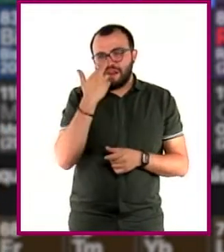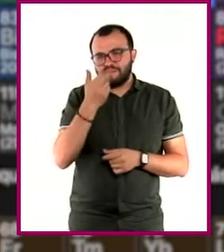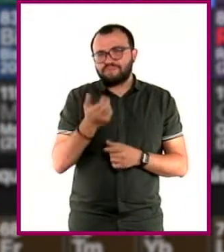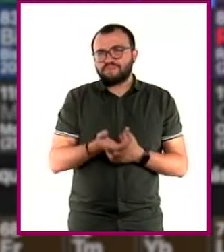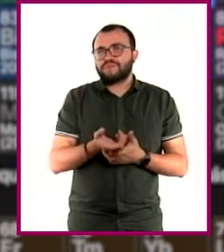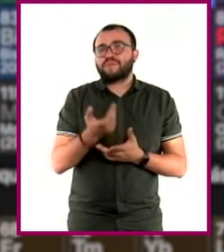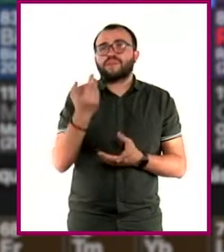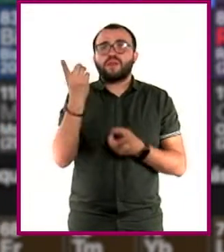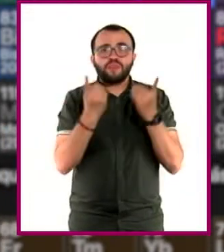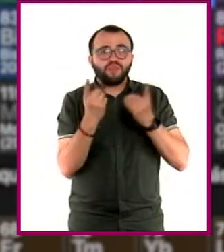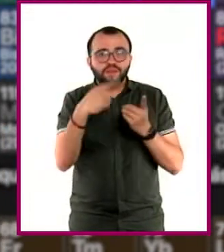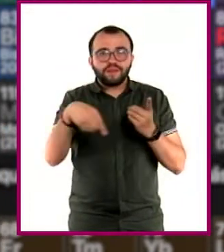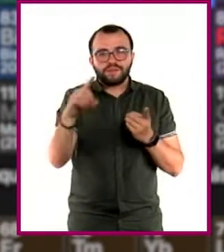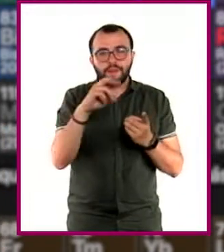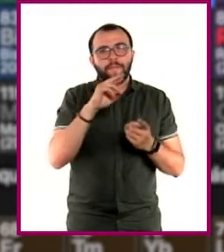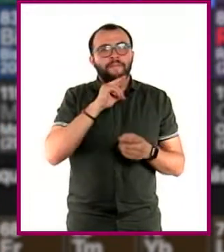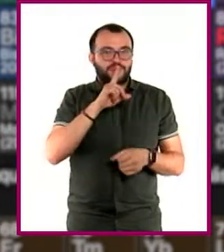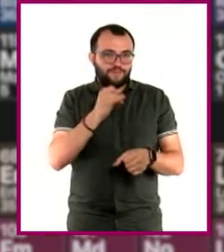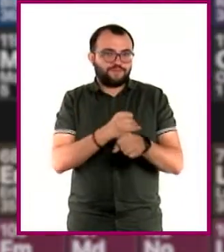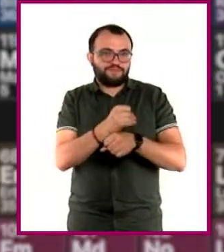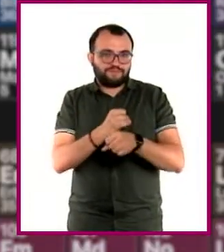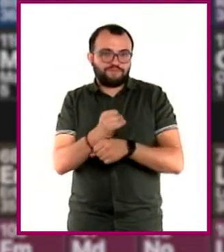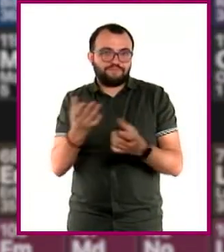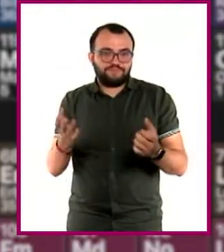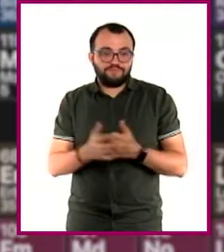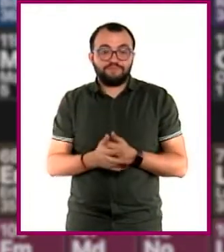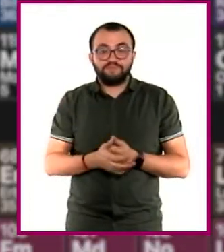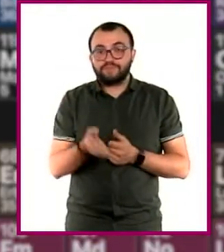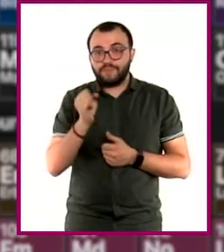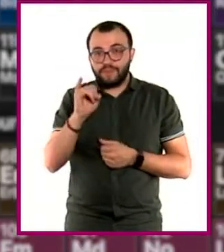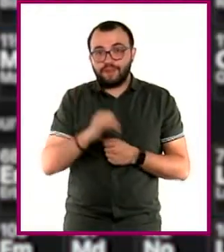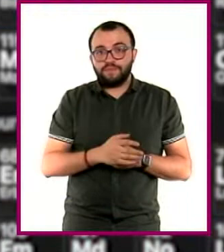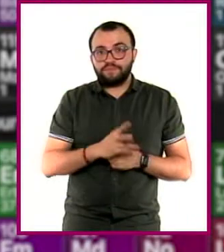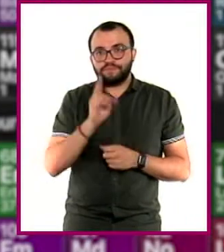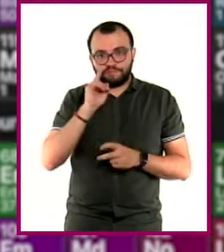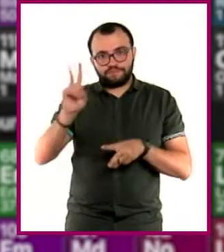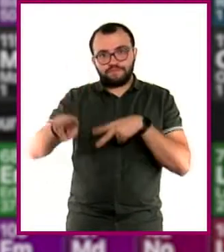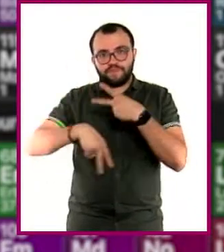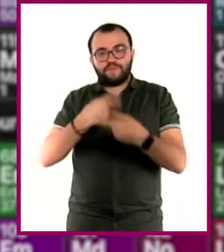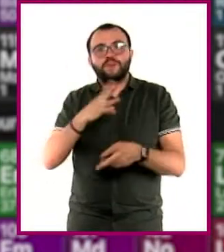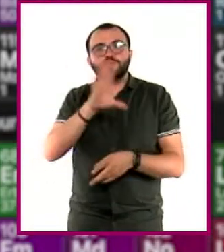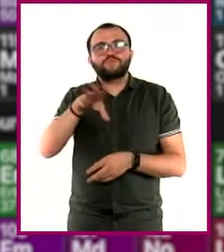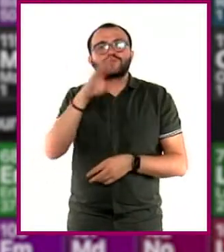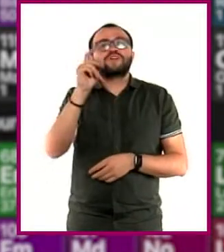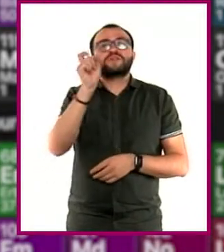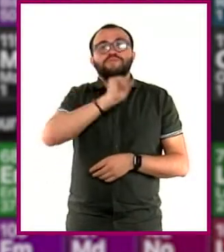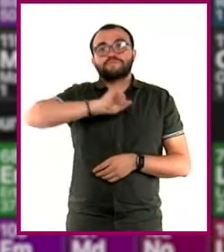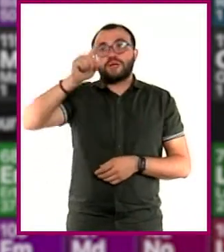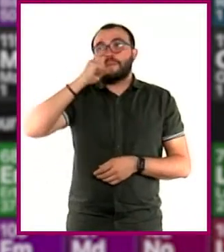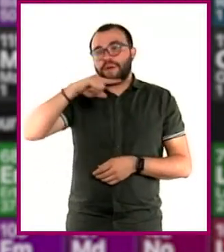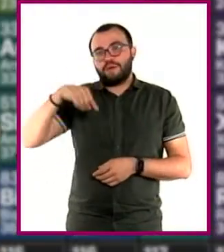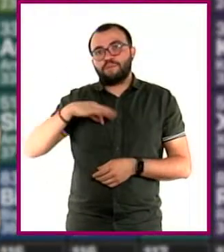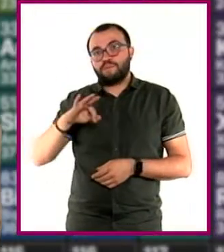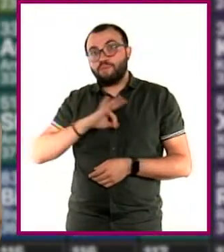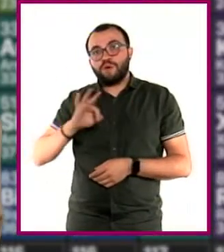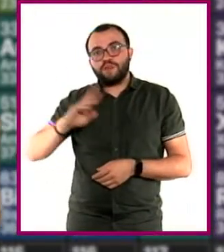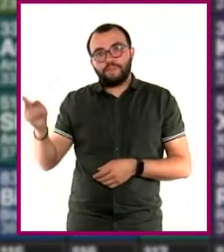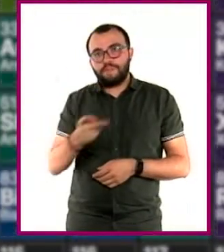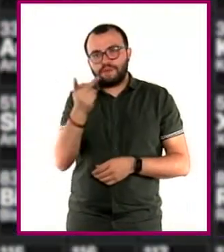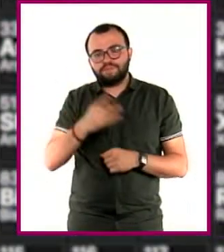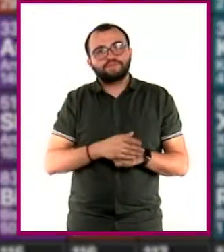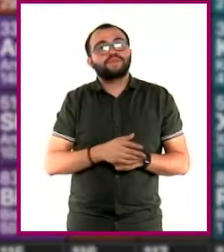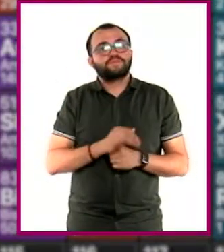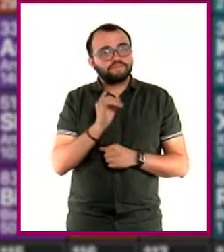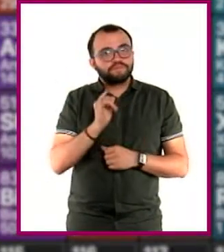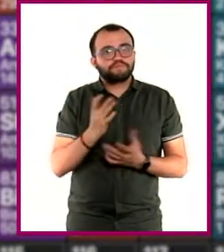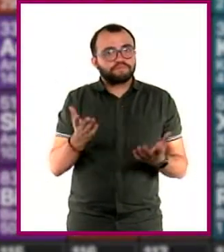quedarnos con las dudas, habrá que investigarlo, ¿no? Sí, pues habría que buscar un experto para preguntarle, ¿no? Sí,